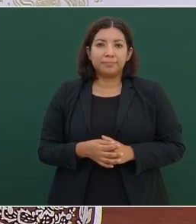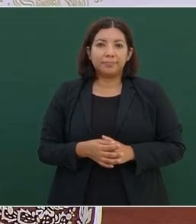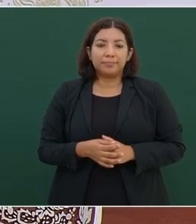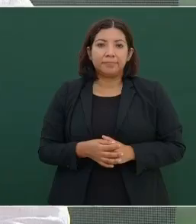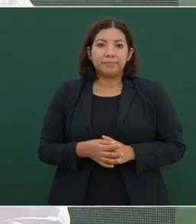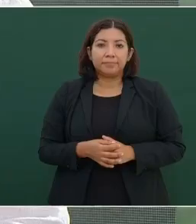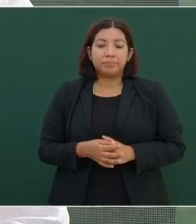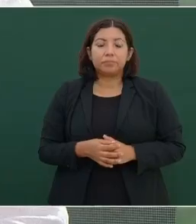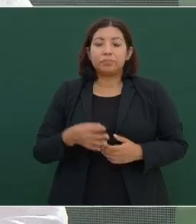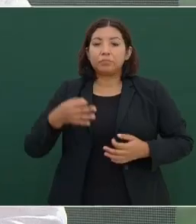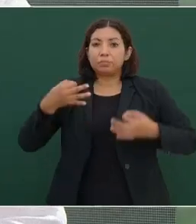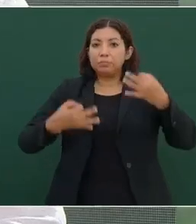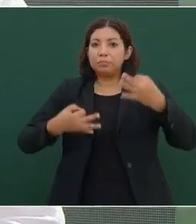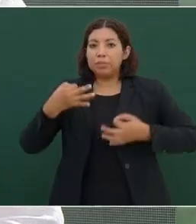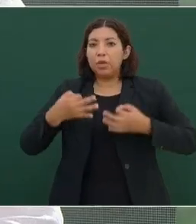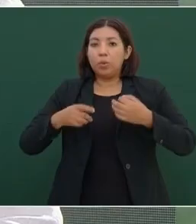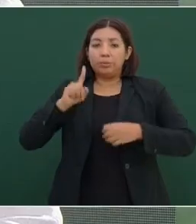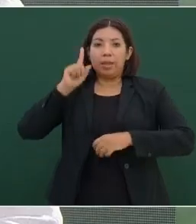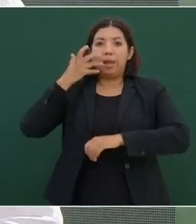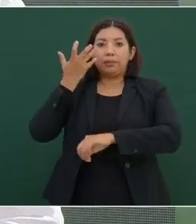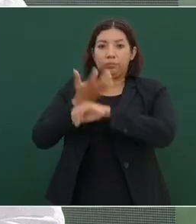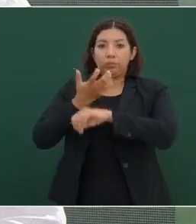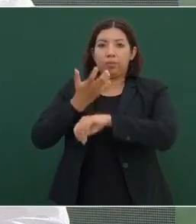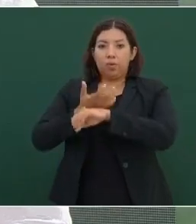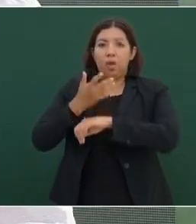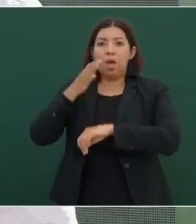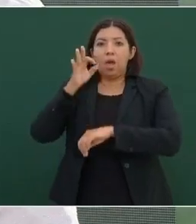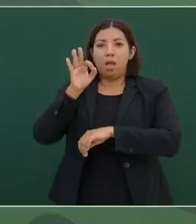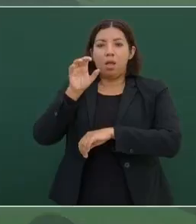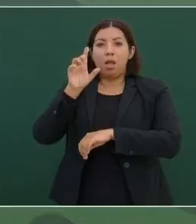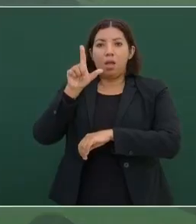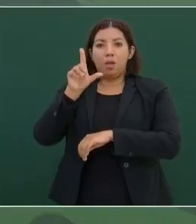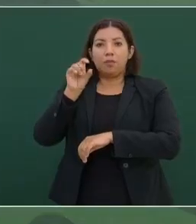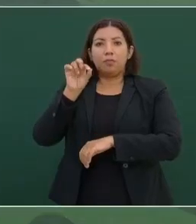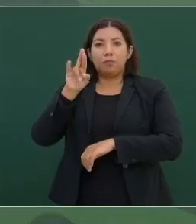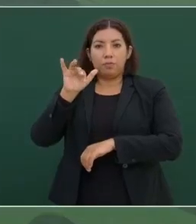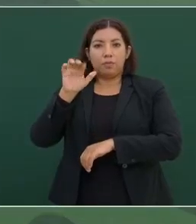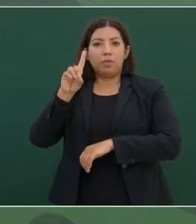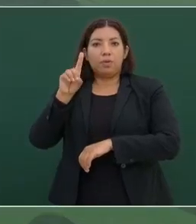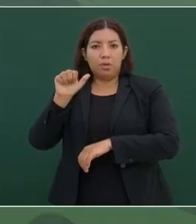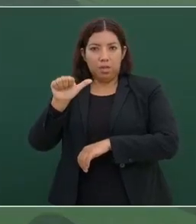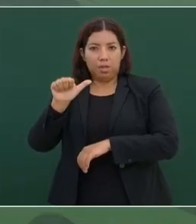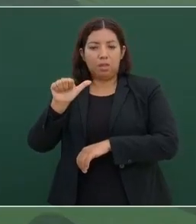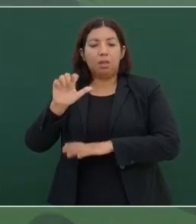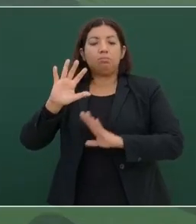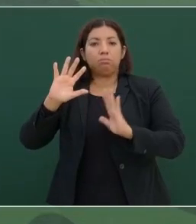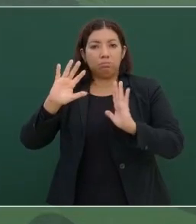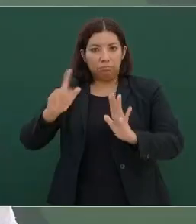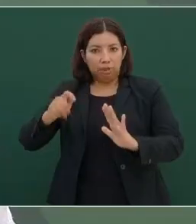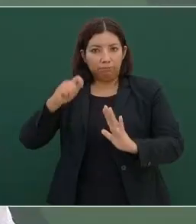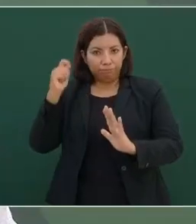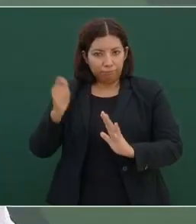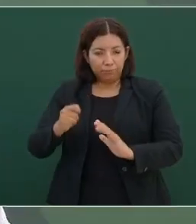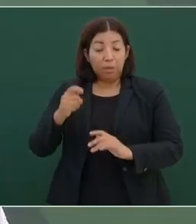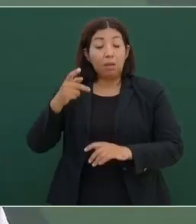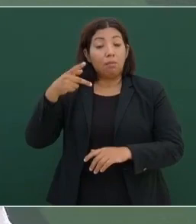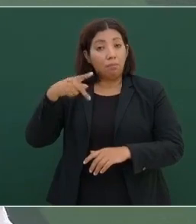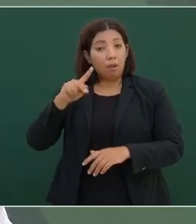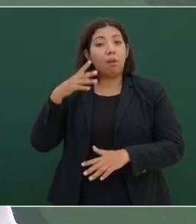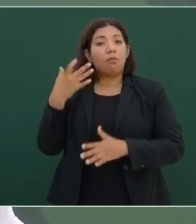la juez en Florida, pero está pendiente todo el juicio,